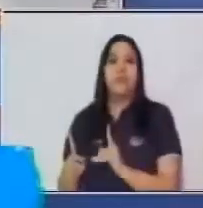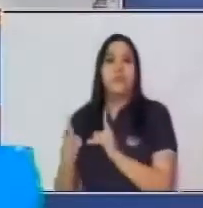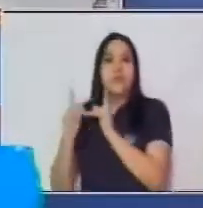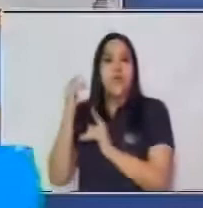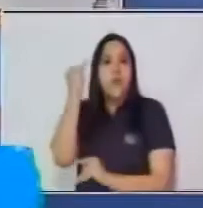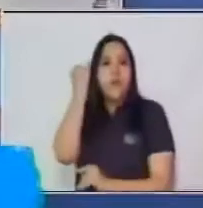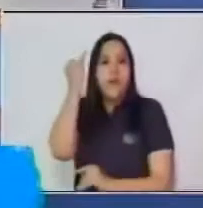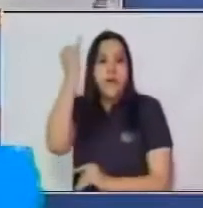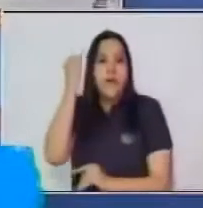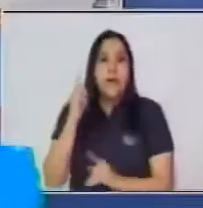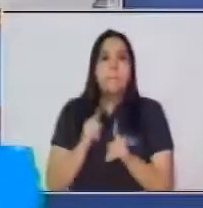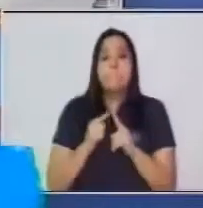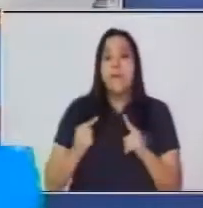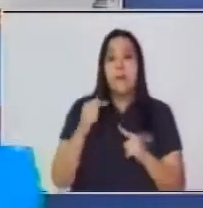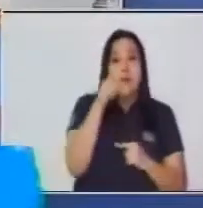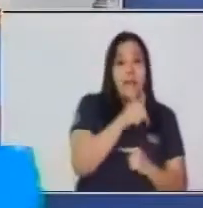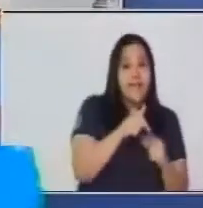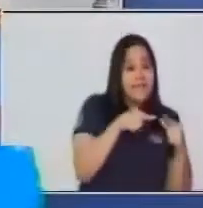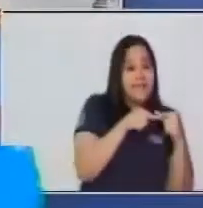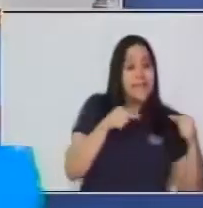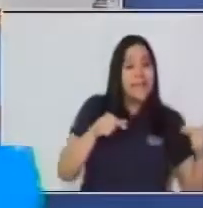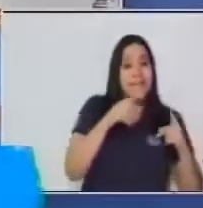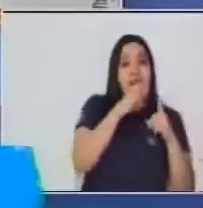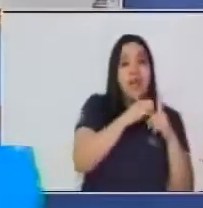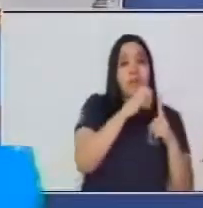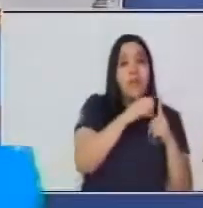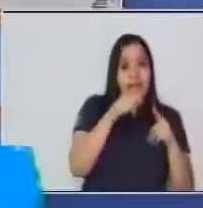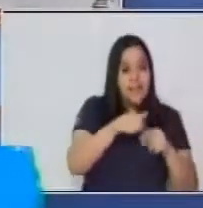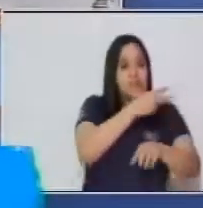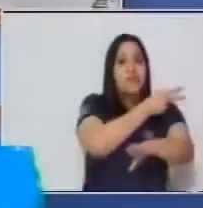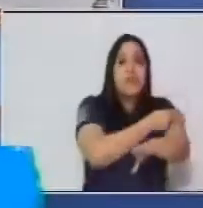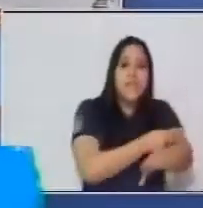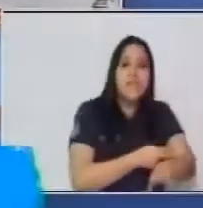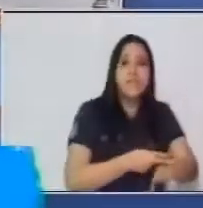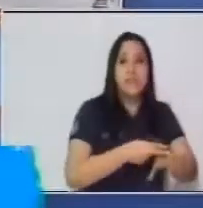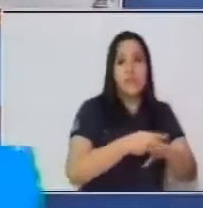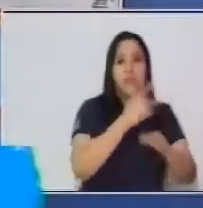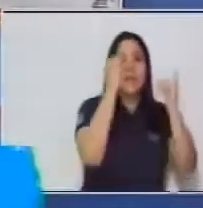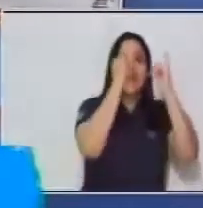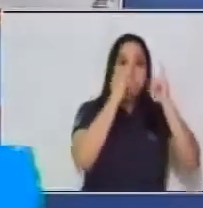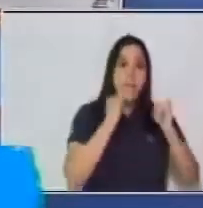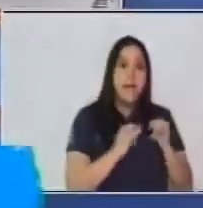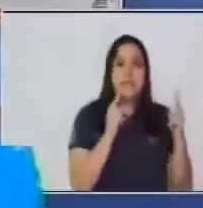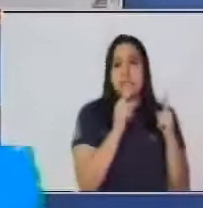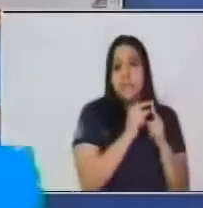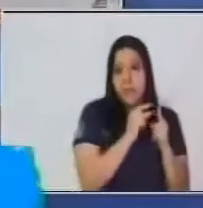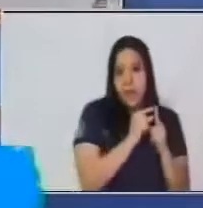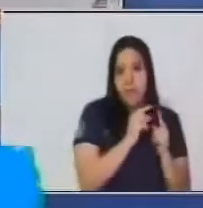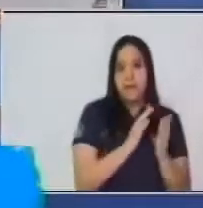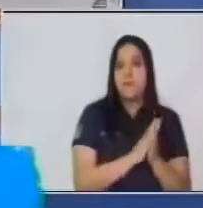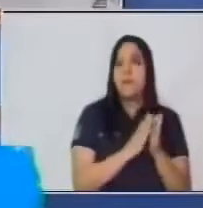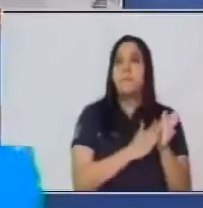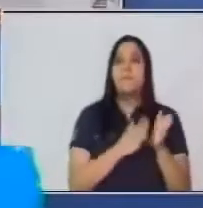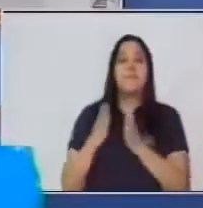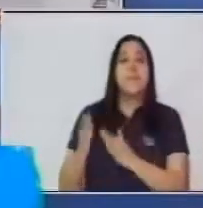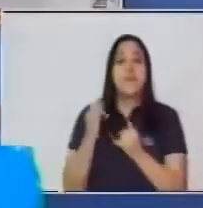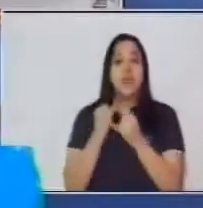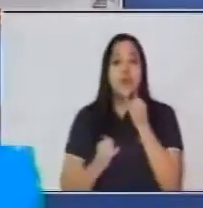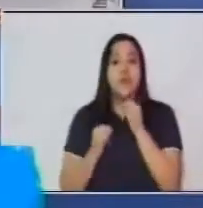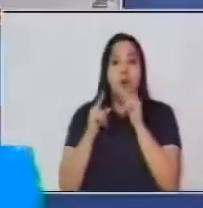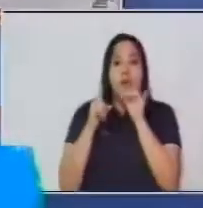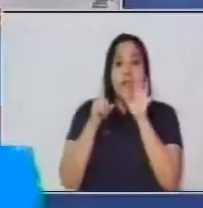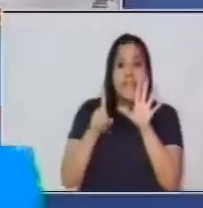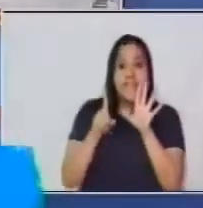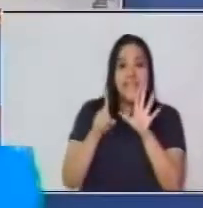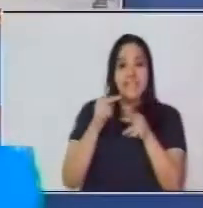mientras que la tira cómica va a desarrollar una historia a través de imágenes. Y por último tenemos el 6, que